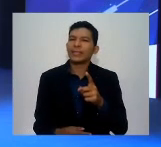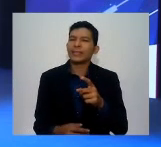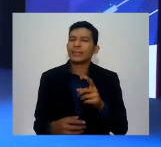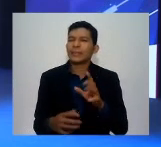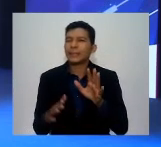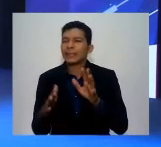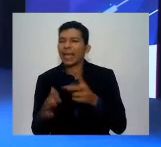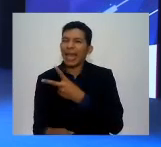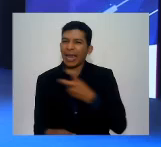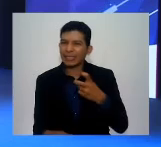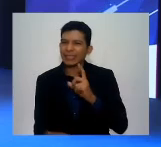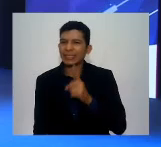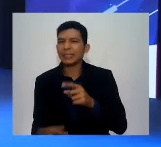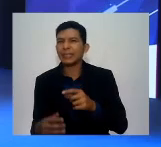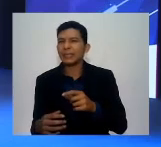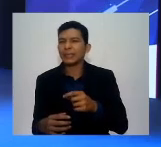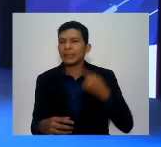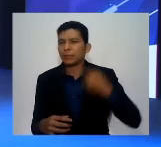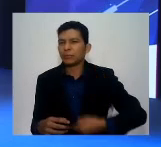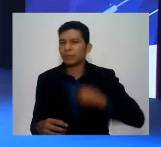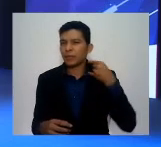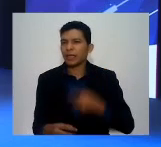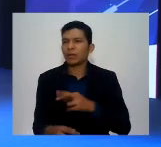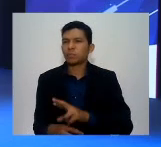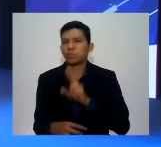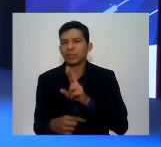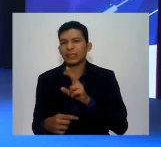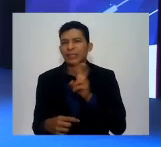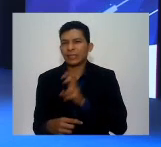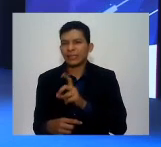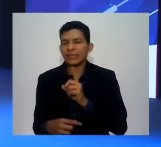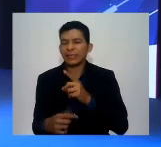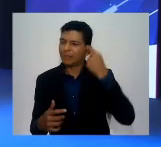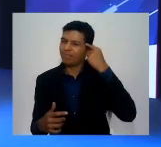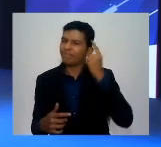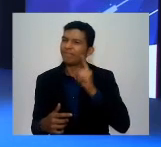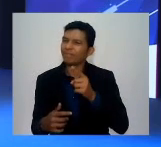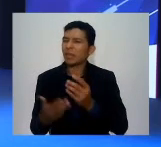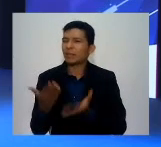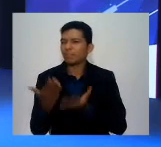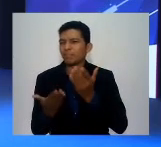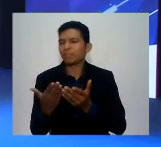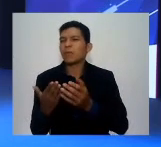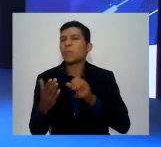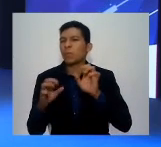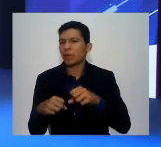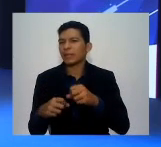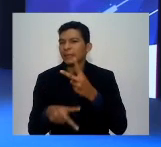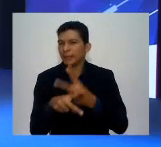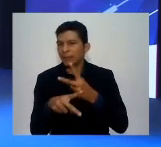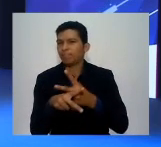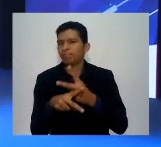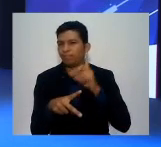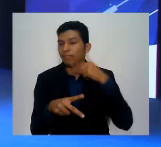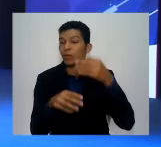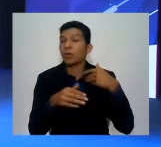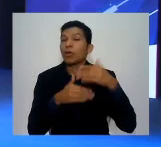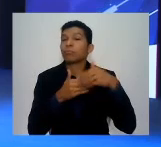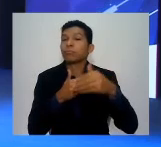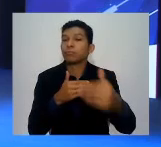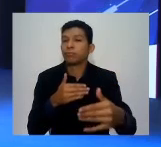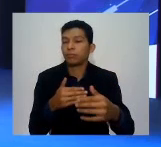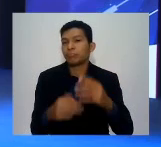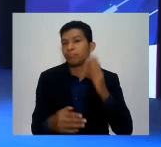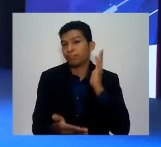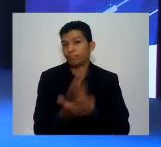ejercicio suficientemente fuerte, si de pronto nos estamos excediendo, ¿listo? Y nos sirve para monitorear nuestro estado de salud. Al